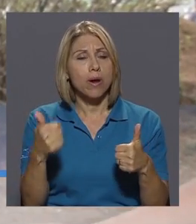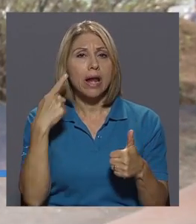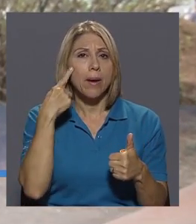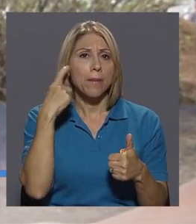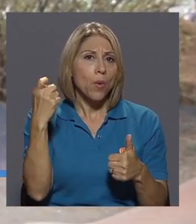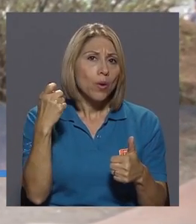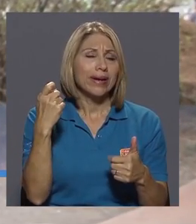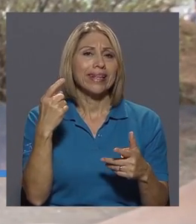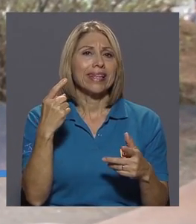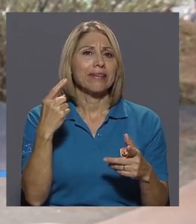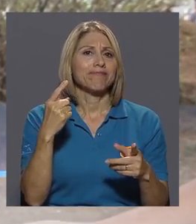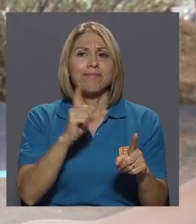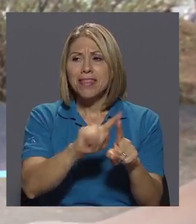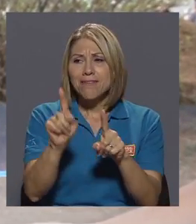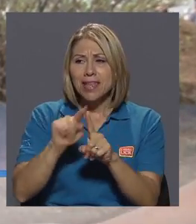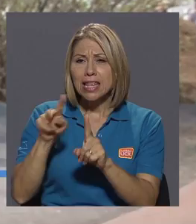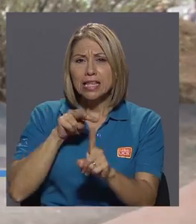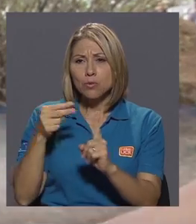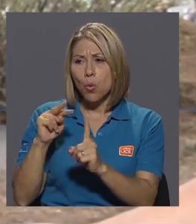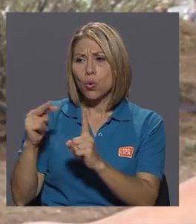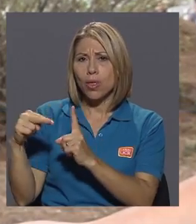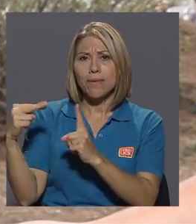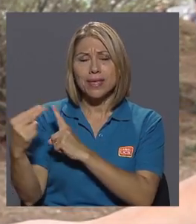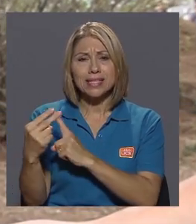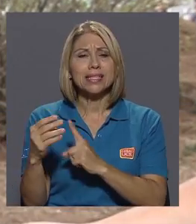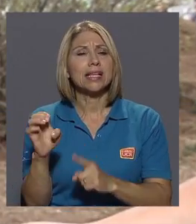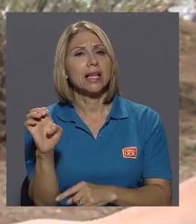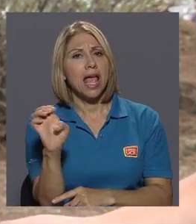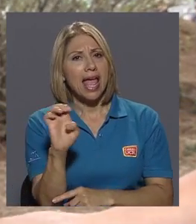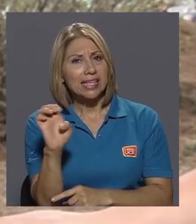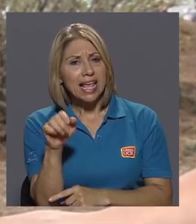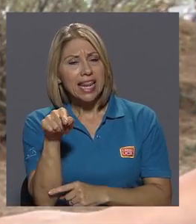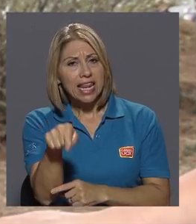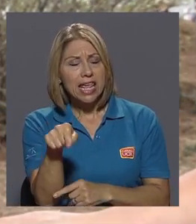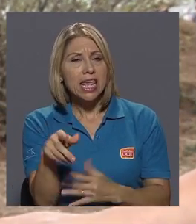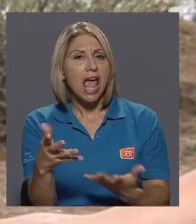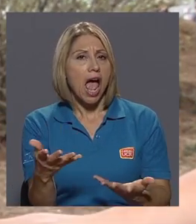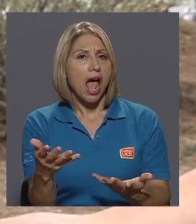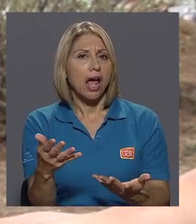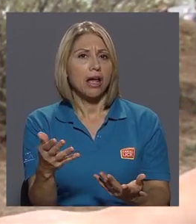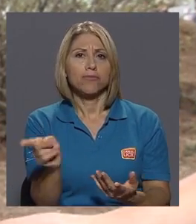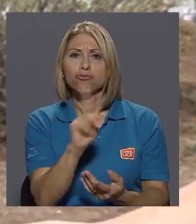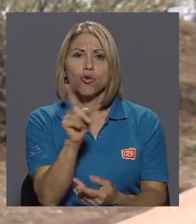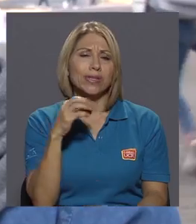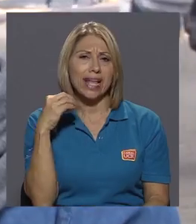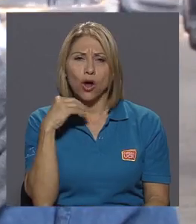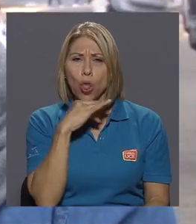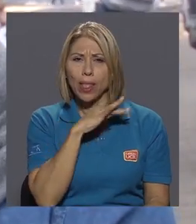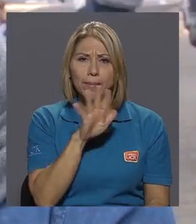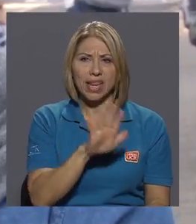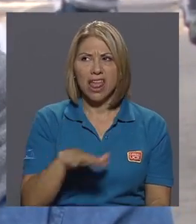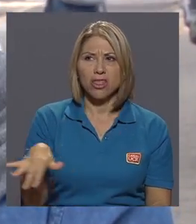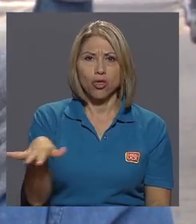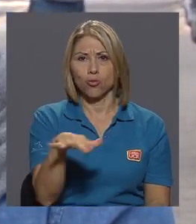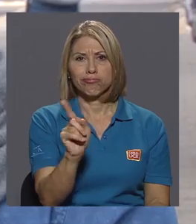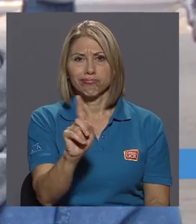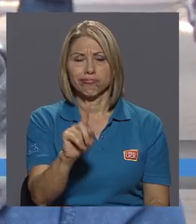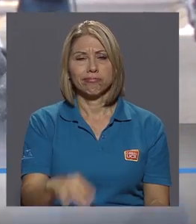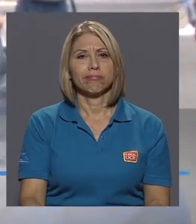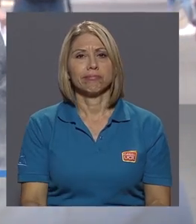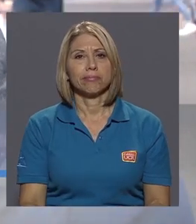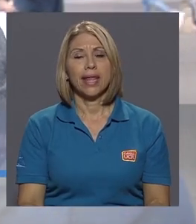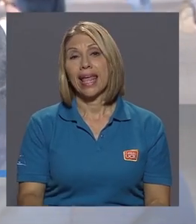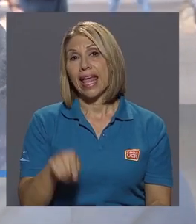los puntos de donde lo vea es una energía que no está contaminando. Es una medida que va